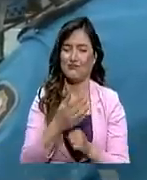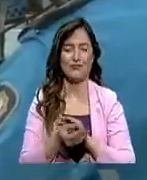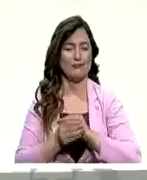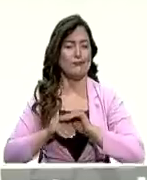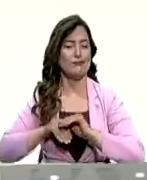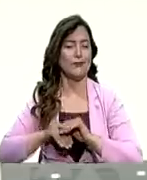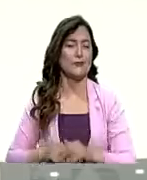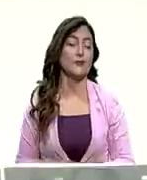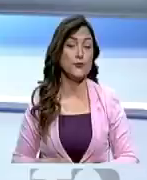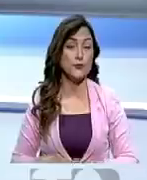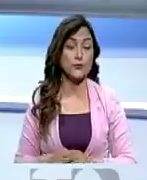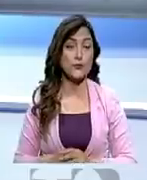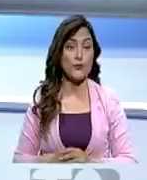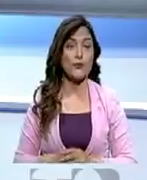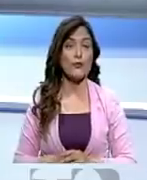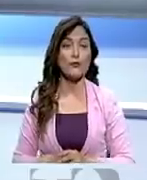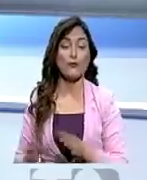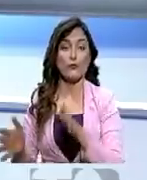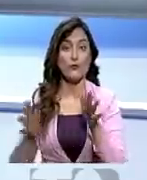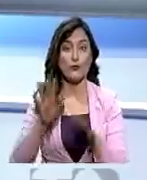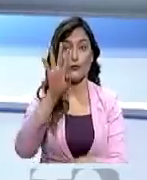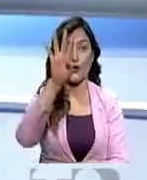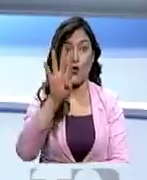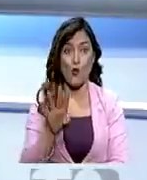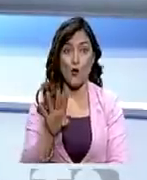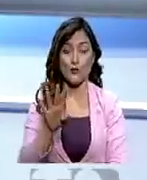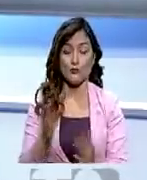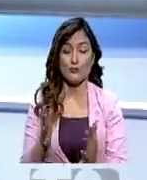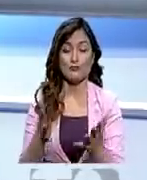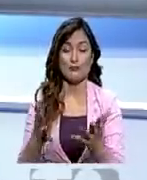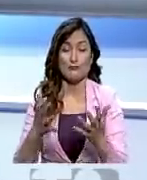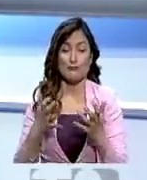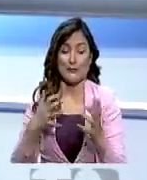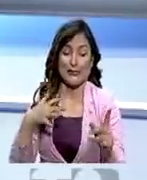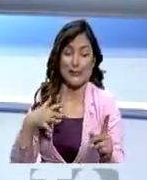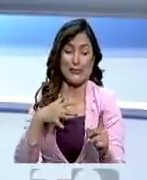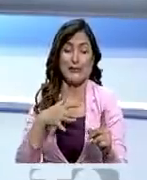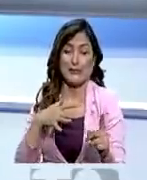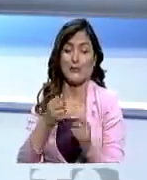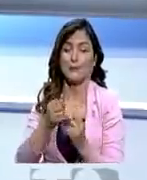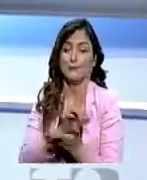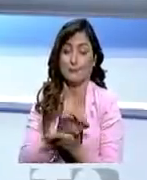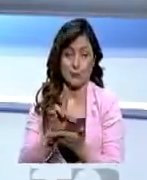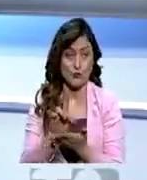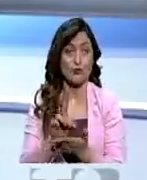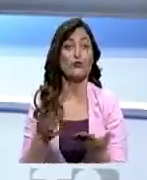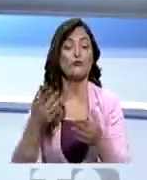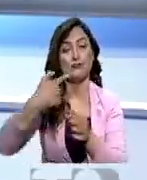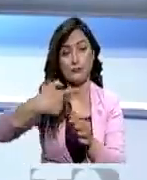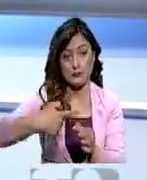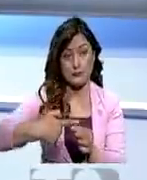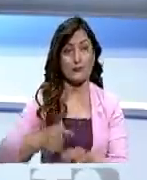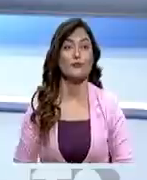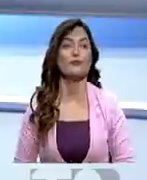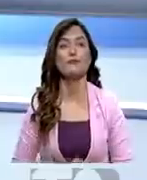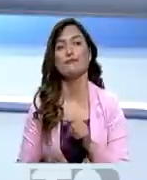Ceballos, 24 horas. 4 intentos de linchamiento se registraron este fin de semana en la capital.